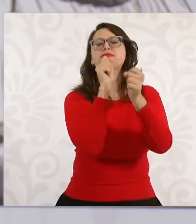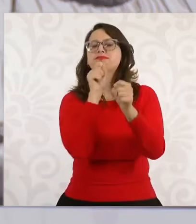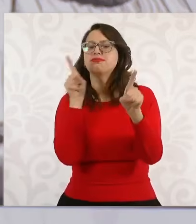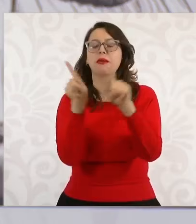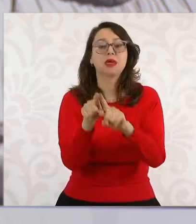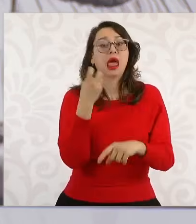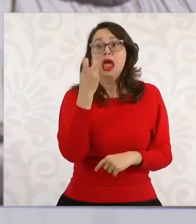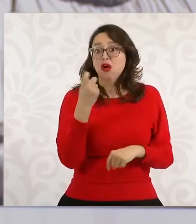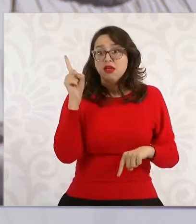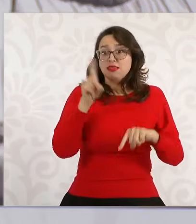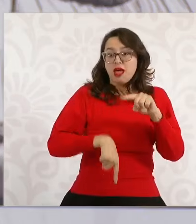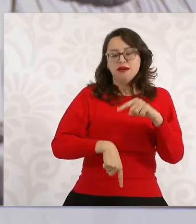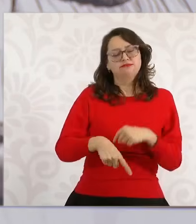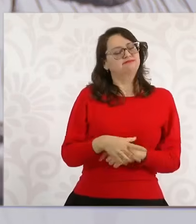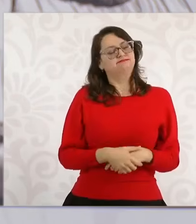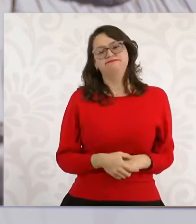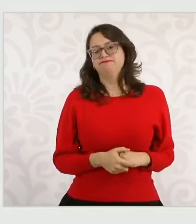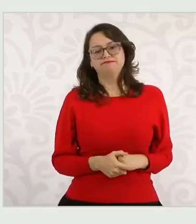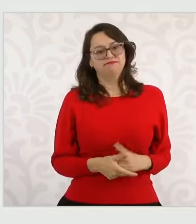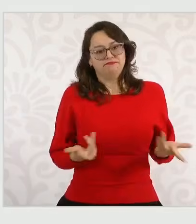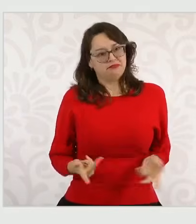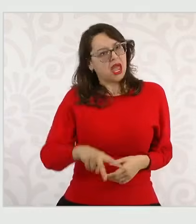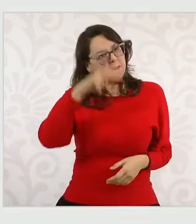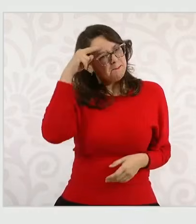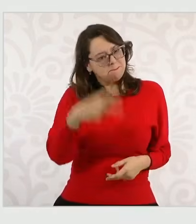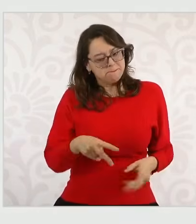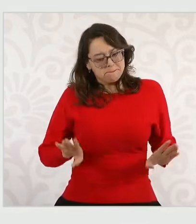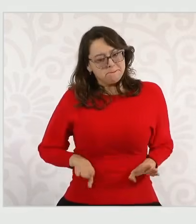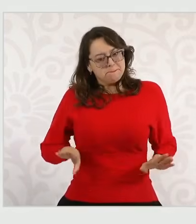debe quitar, porque entonces dejaríamos de ser mexicanos.